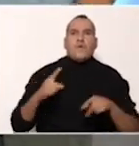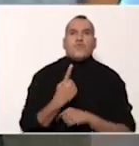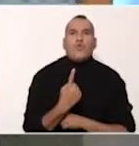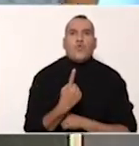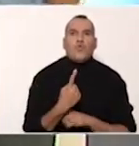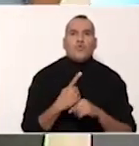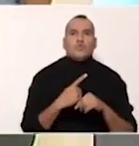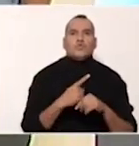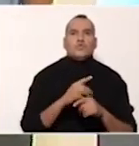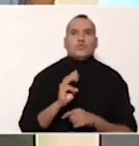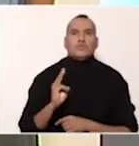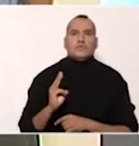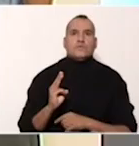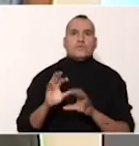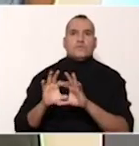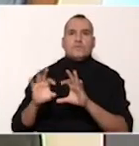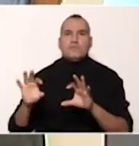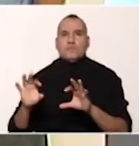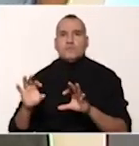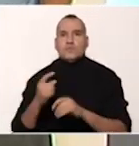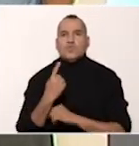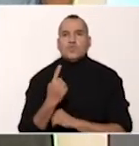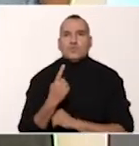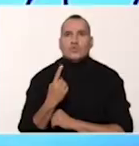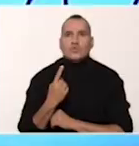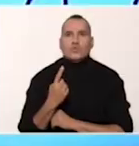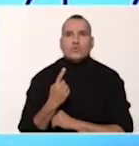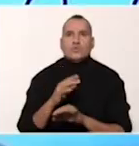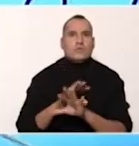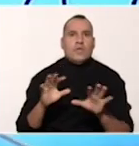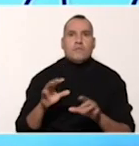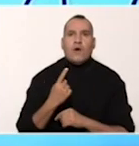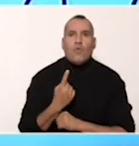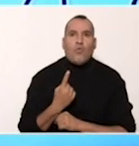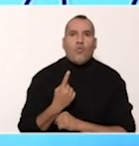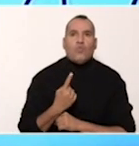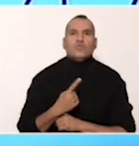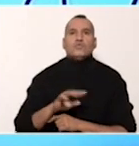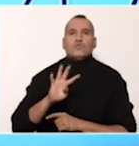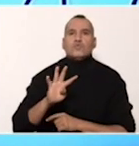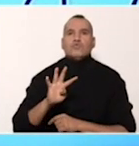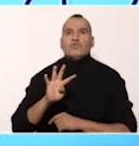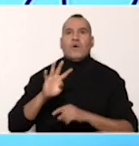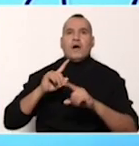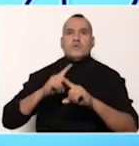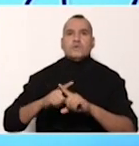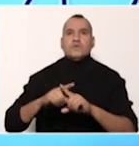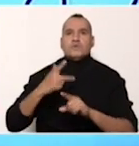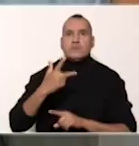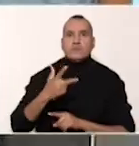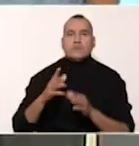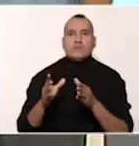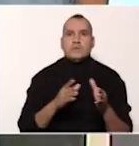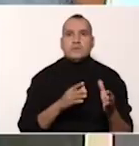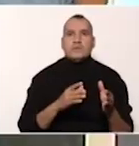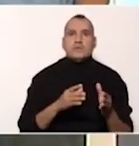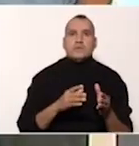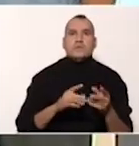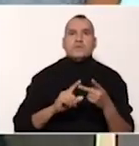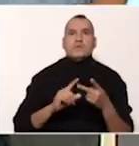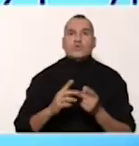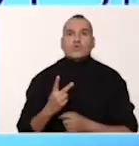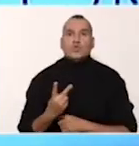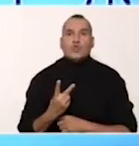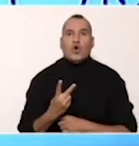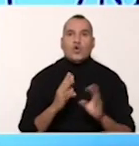solo término. Aquí tenemos un polinomio monomio donde nada más tiene un solo término. Tengo la división